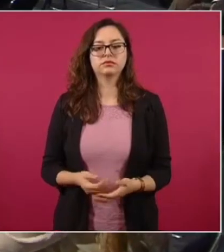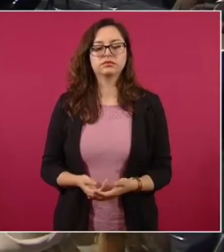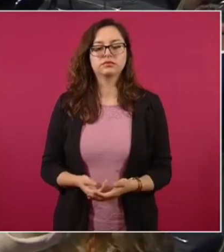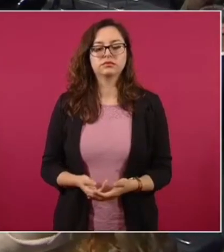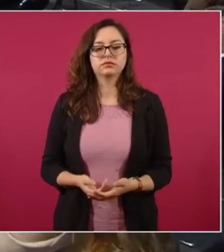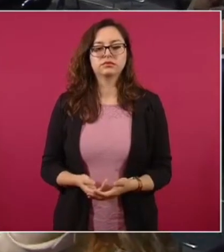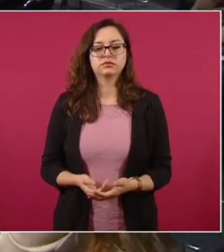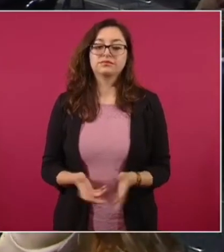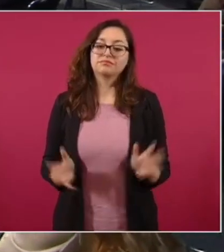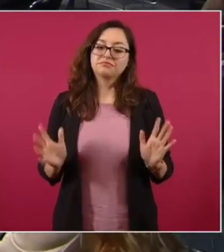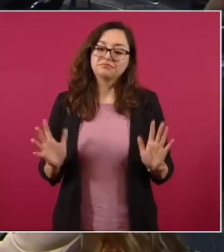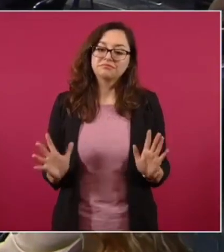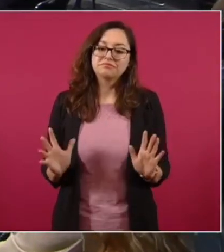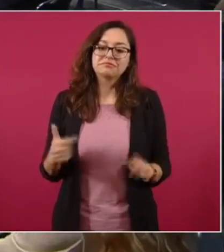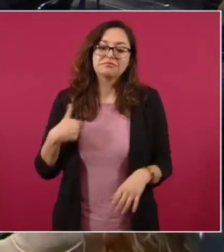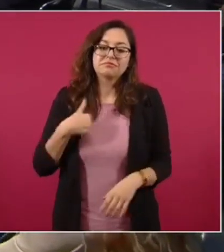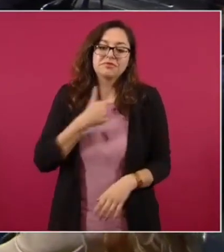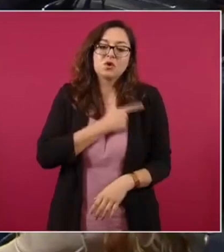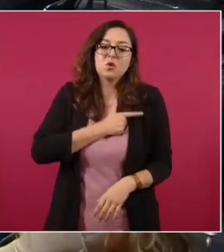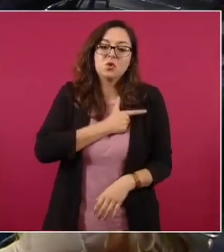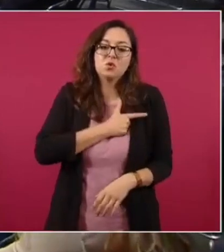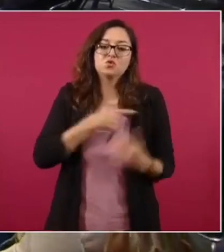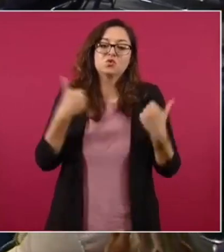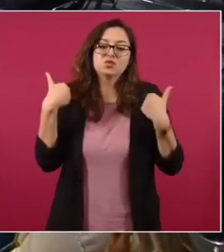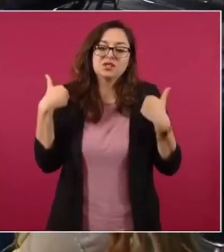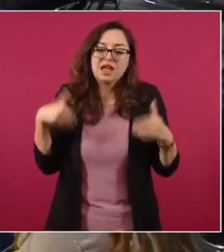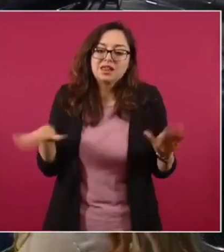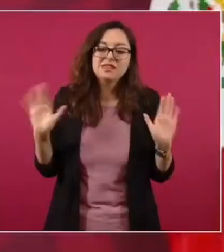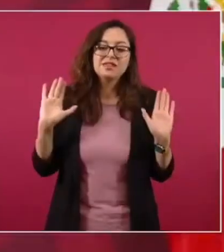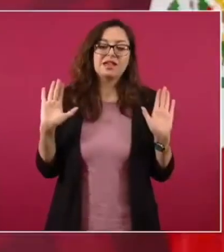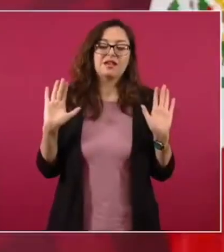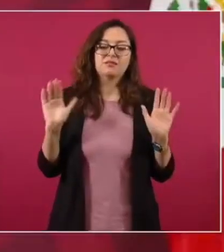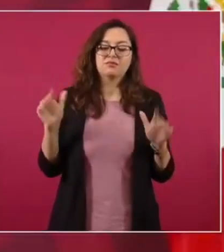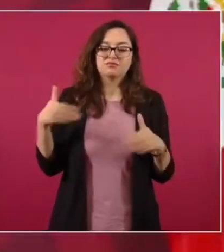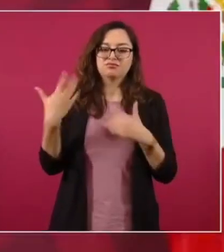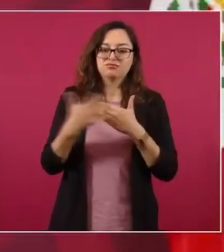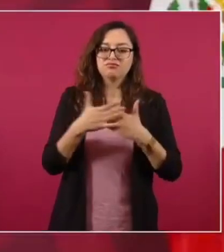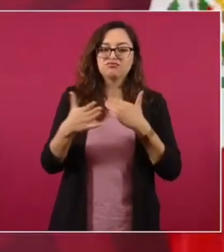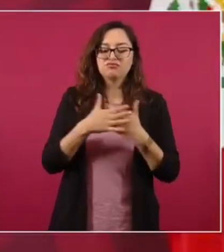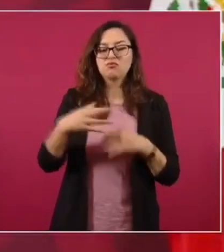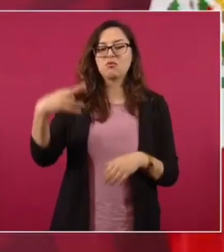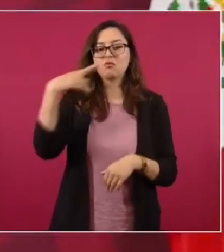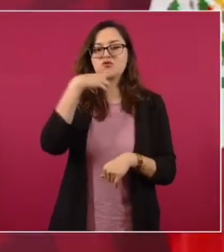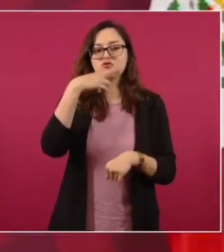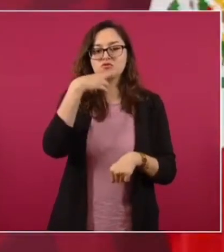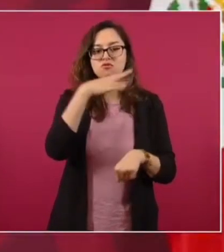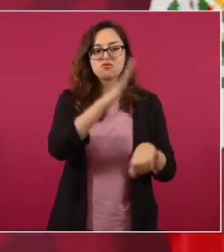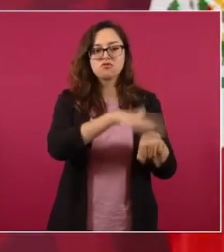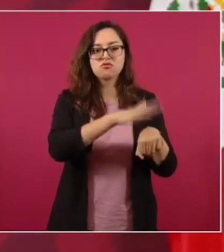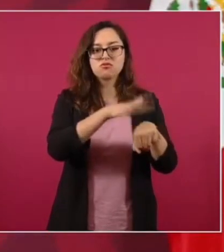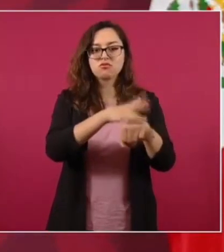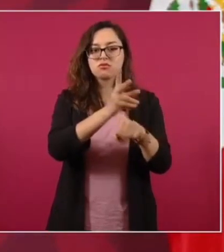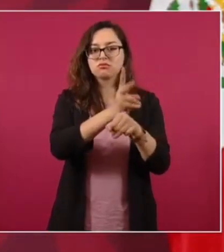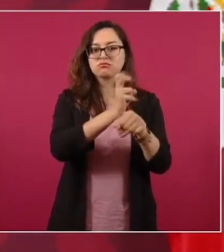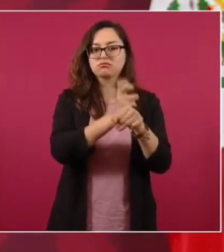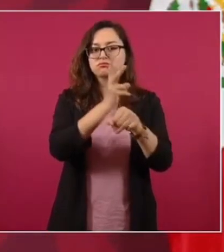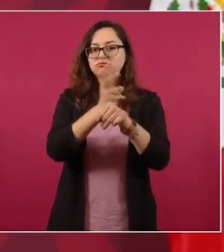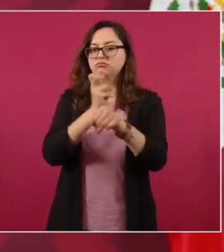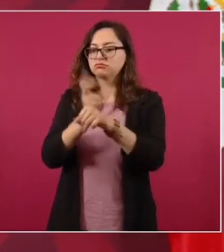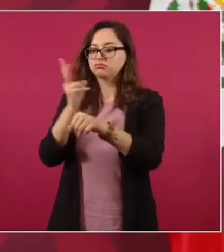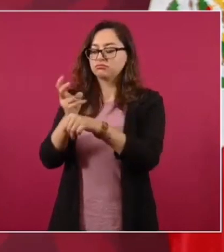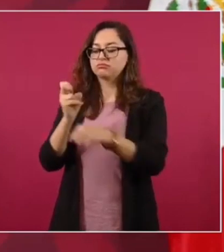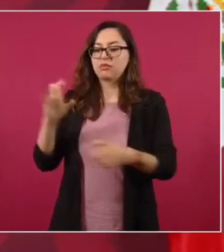nos gustaría que se convocara pronto a una nueva cumbre de